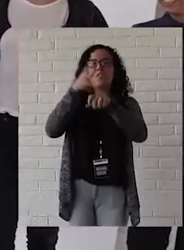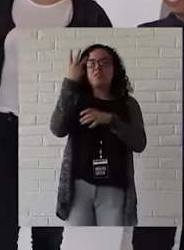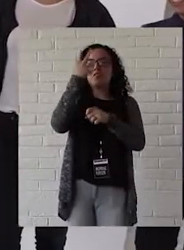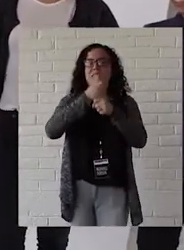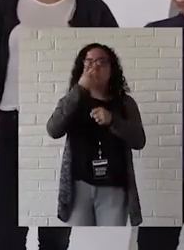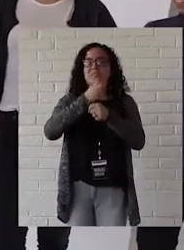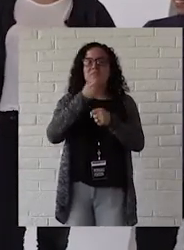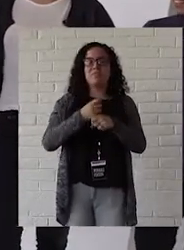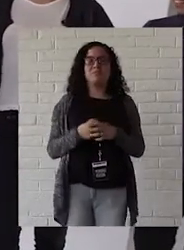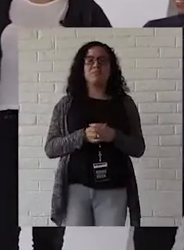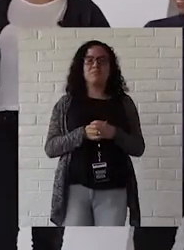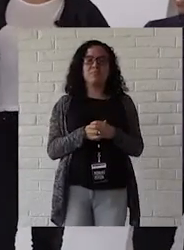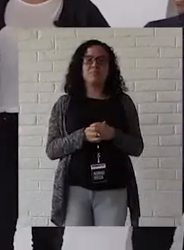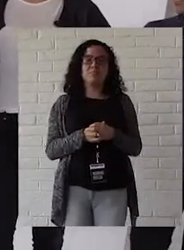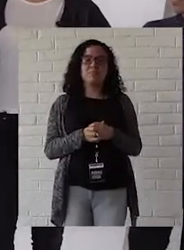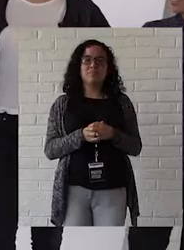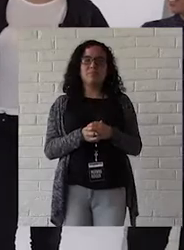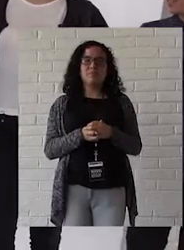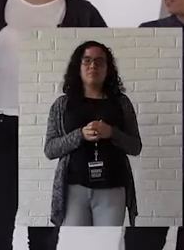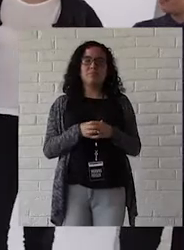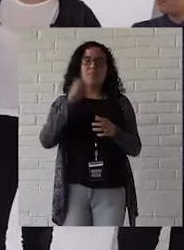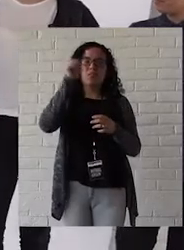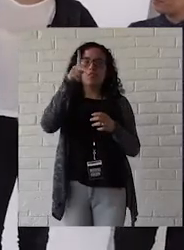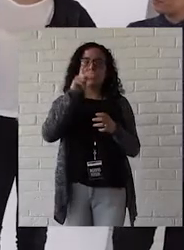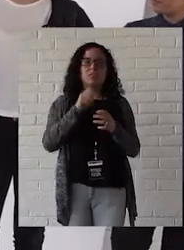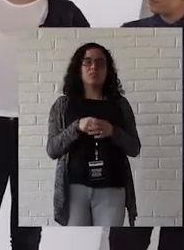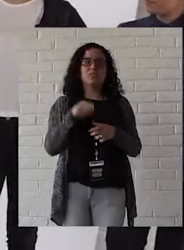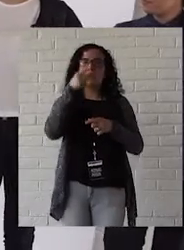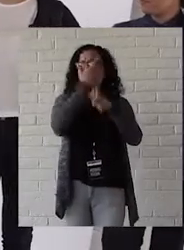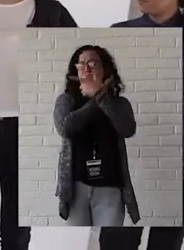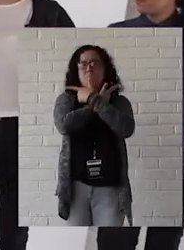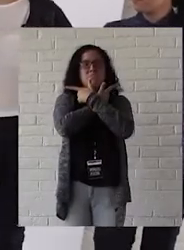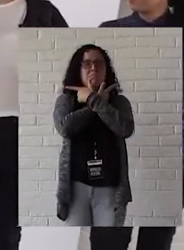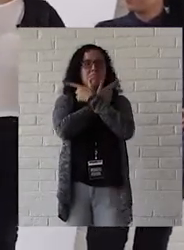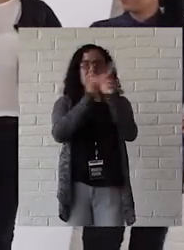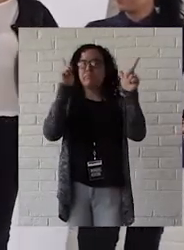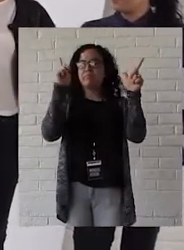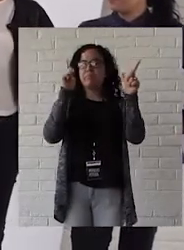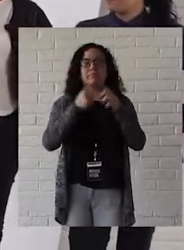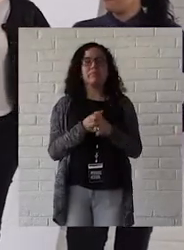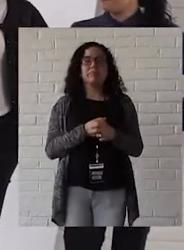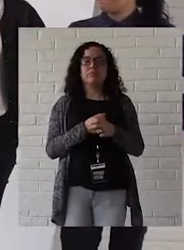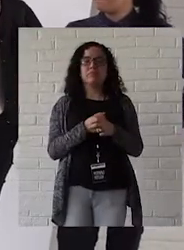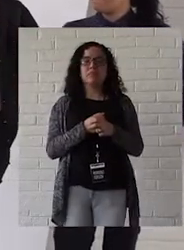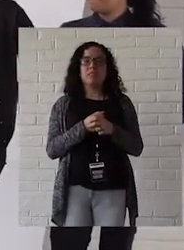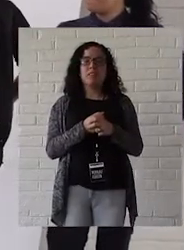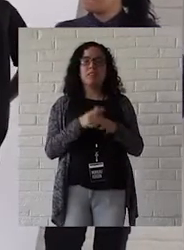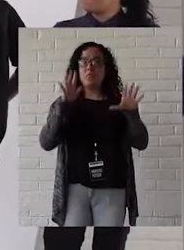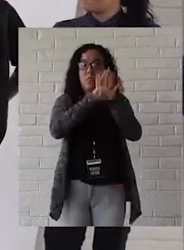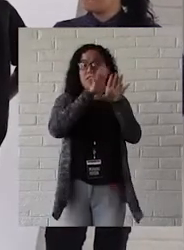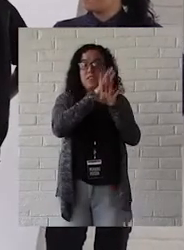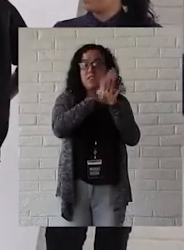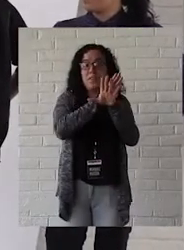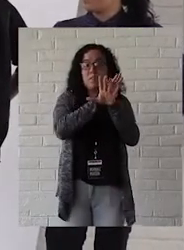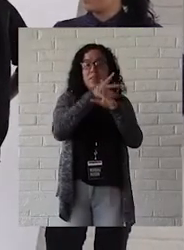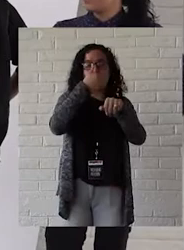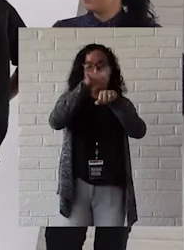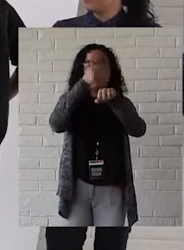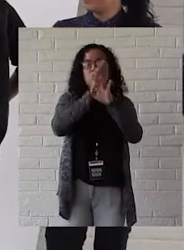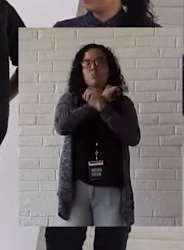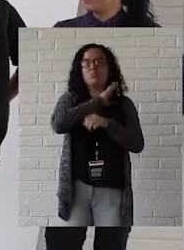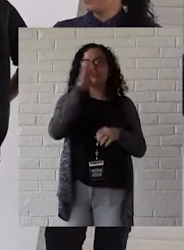sé. ¿Ok? Pero si es 100% libre. Si quieres, lo puedes cambiar hasta el último segundo y si no, no.